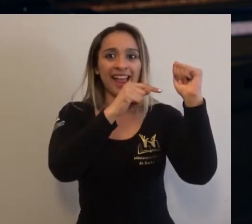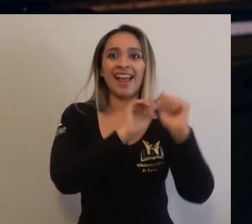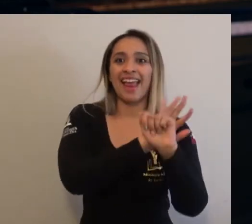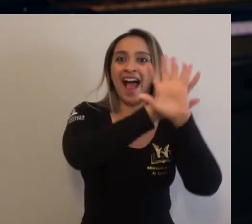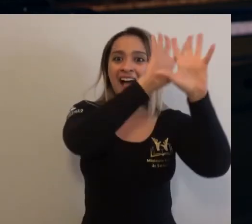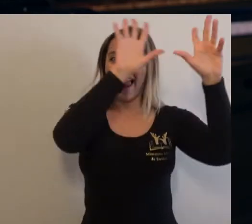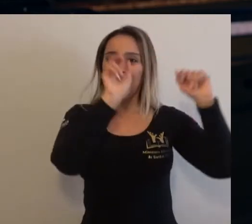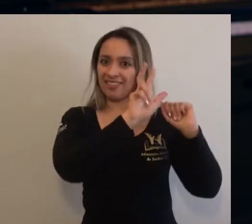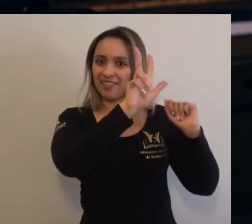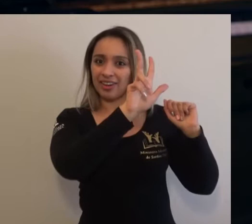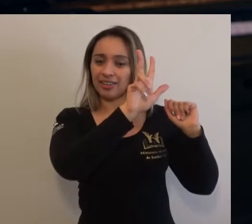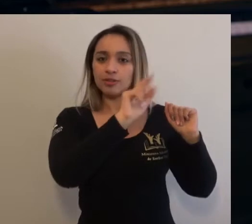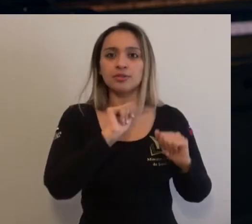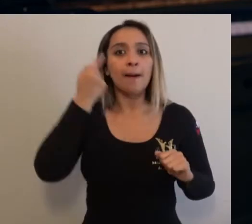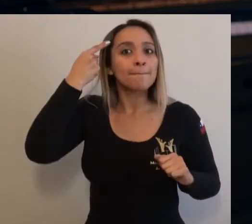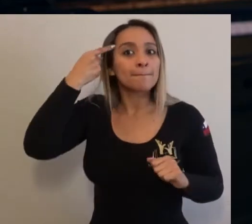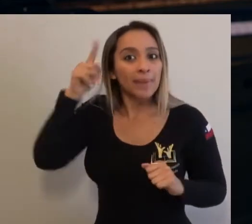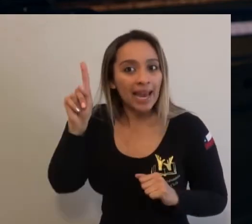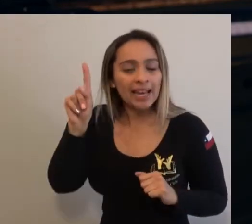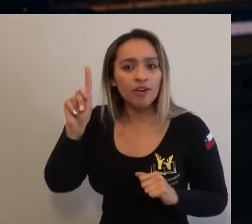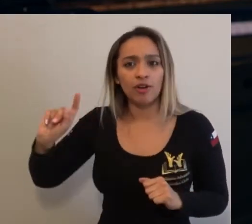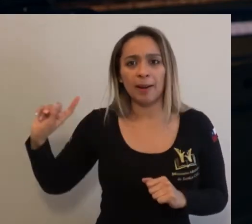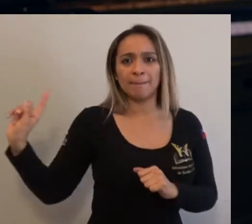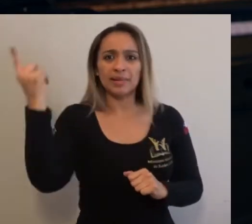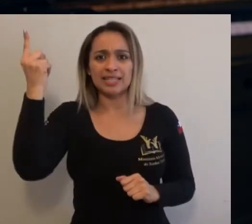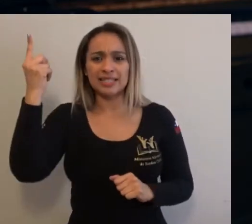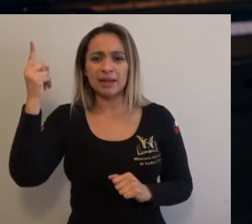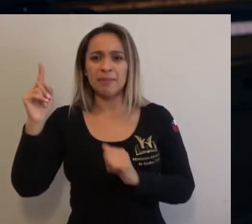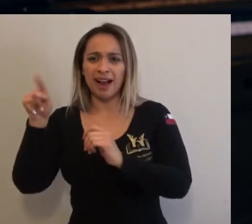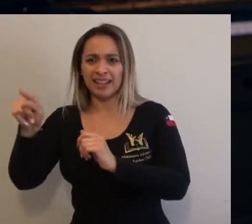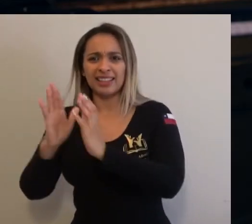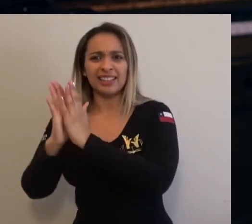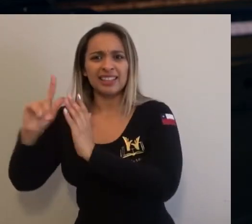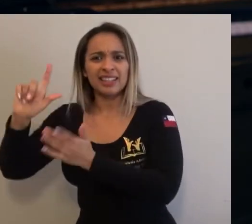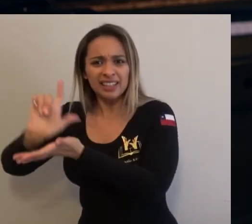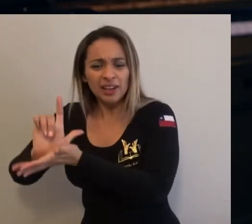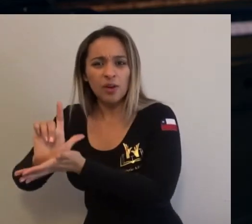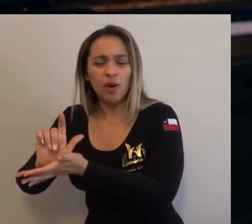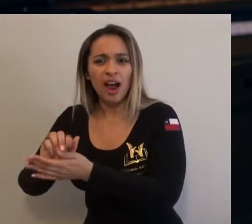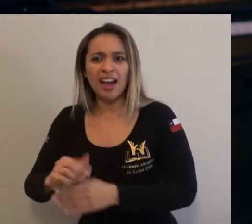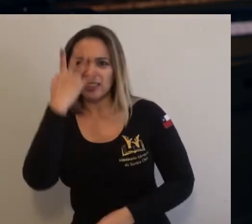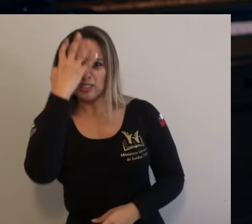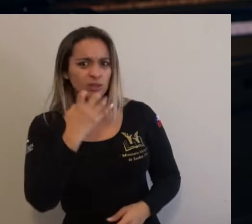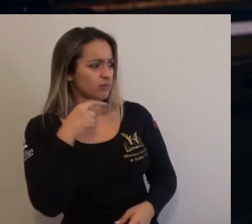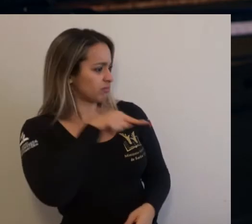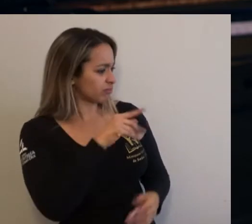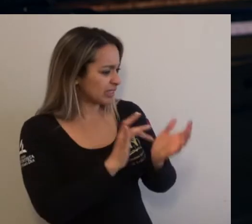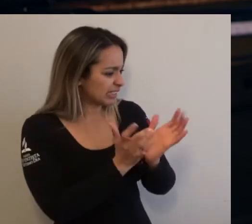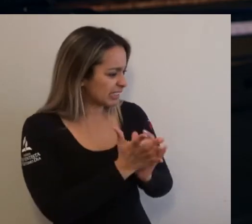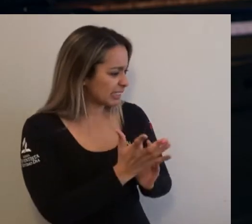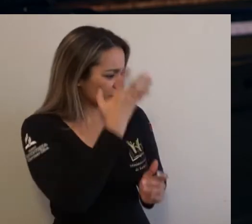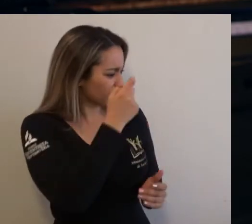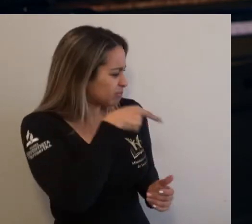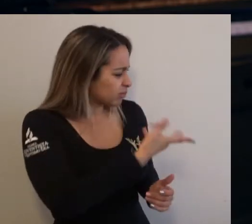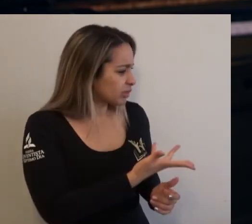Y aquí viene el pero. Pero el principal de la sinagoga, enojado de que Jesús hubiese sanado en el día de